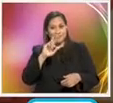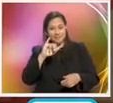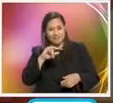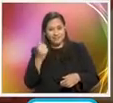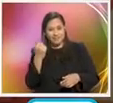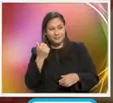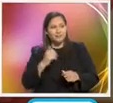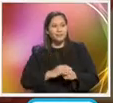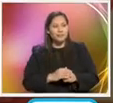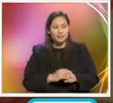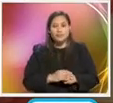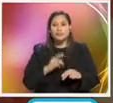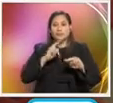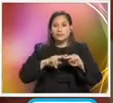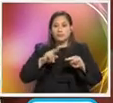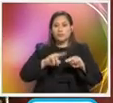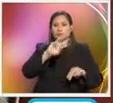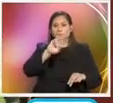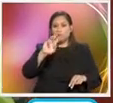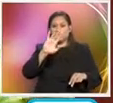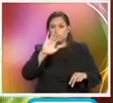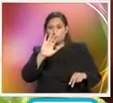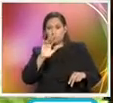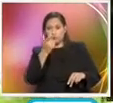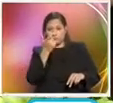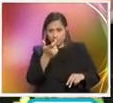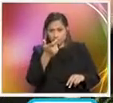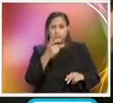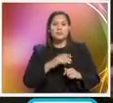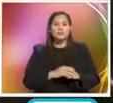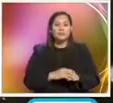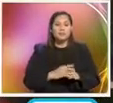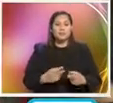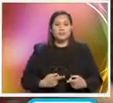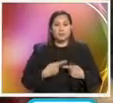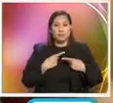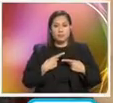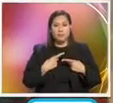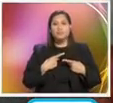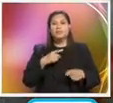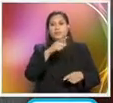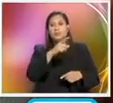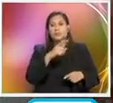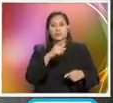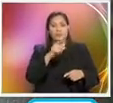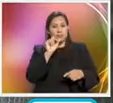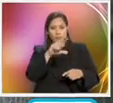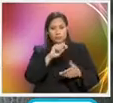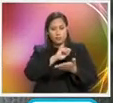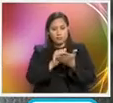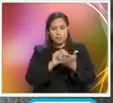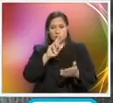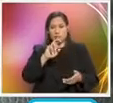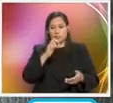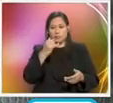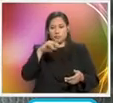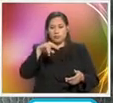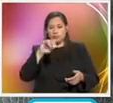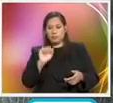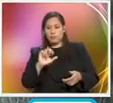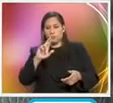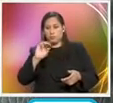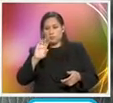aquí. Y el boleto está en 350 pesos. Sí. La dirección, les decía, es del mismo autor, Reinos Robledo,